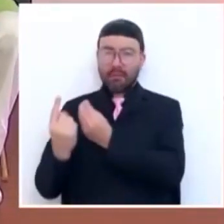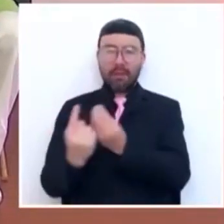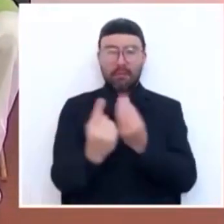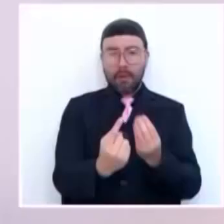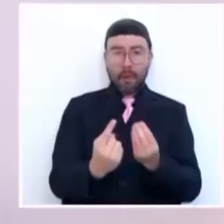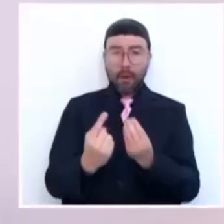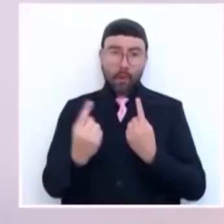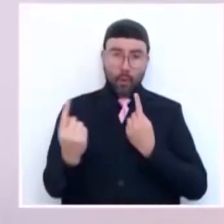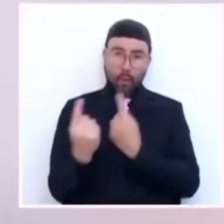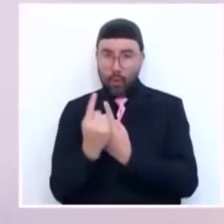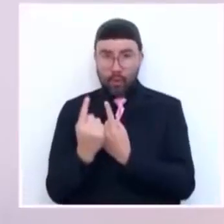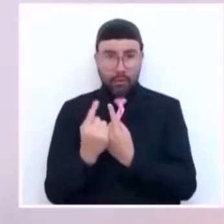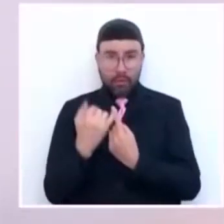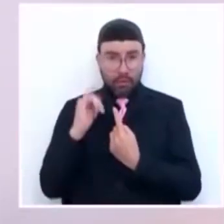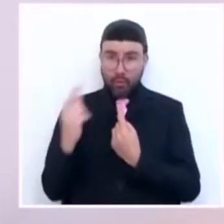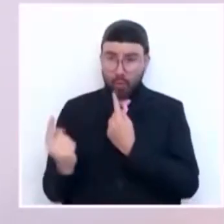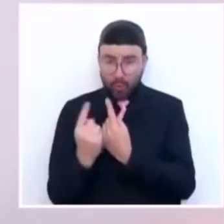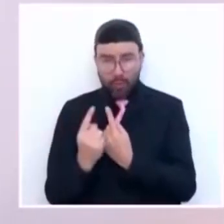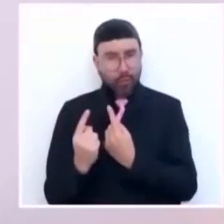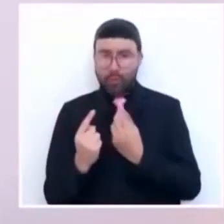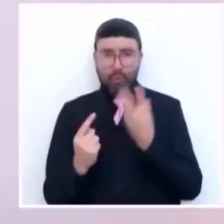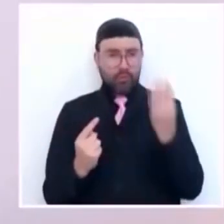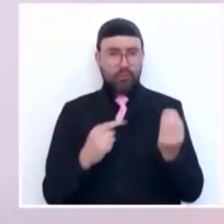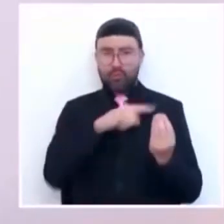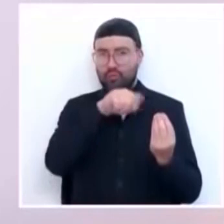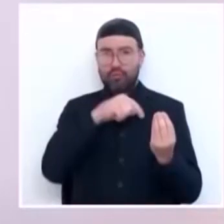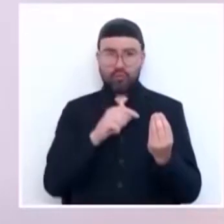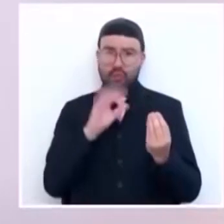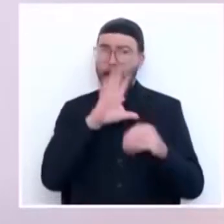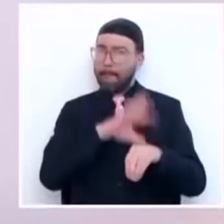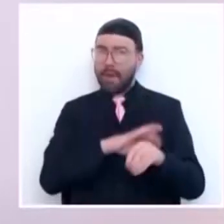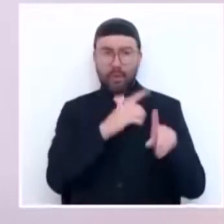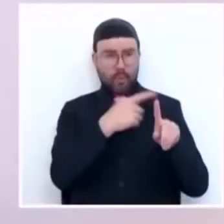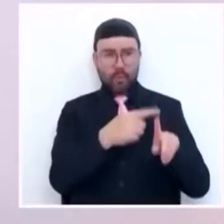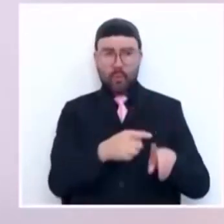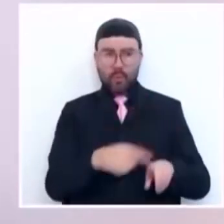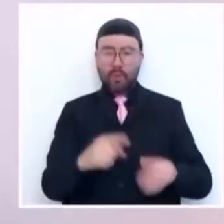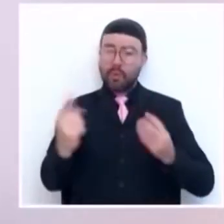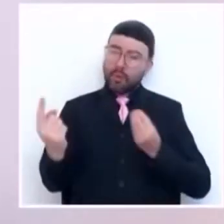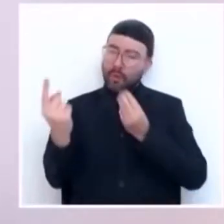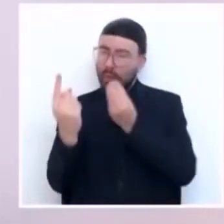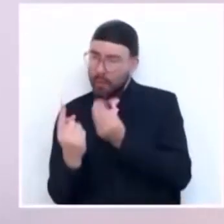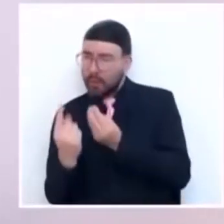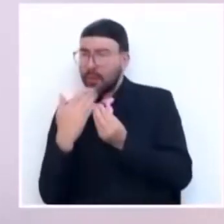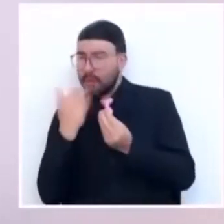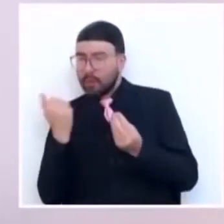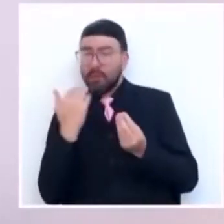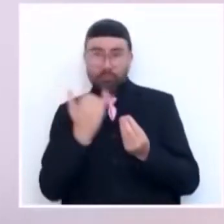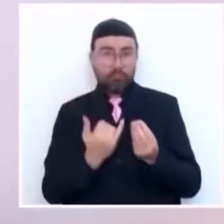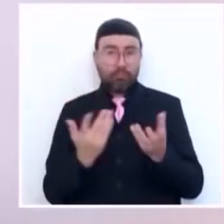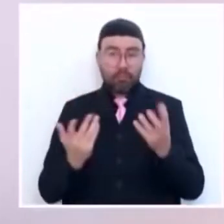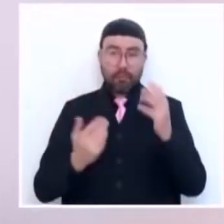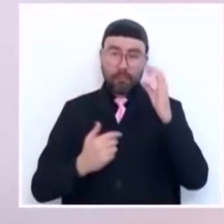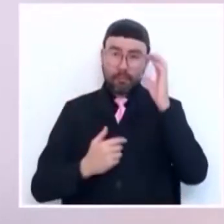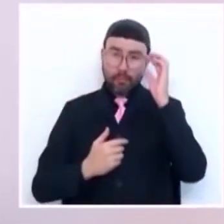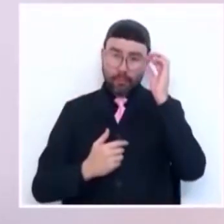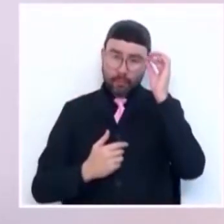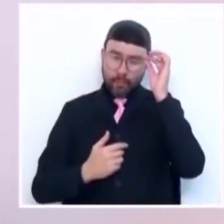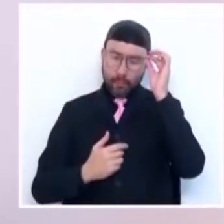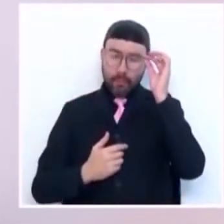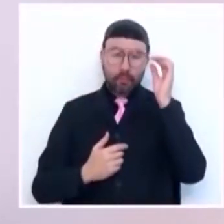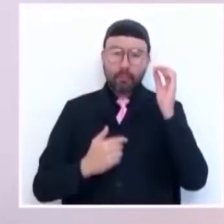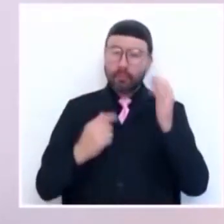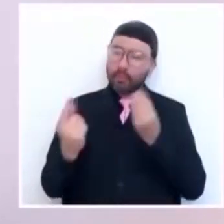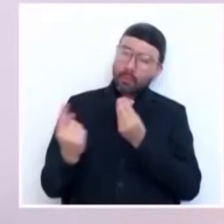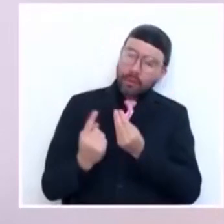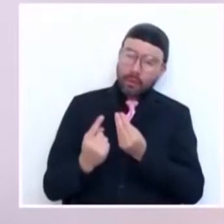ningún paciente sea evaluado por un médico, sino en ronda médica, porque entendemos que cuatro ojos es más que dos. Y entonces me dijeron, no, que